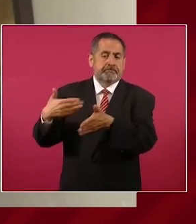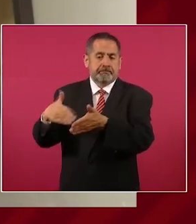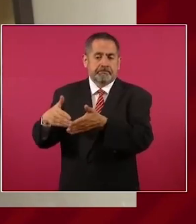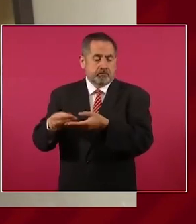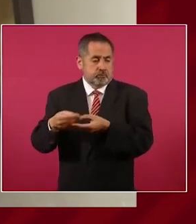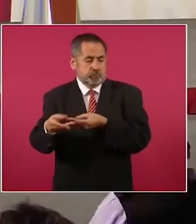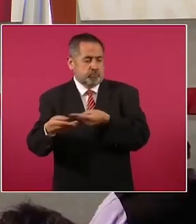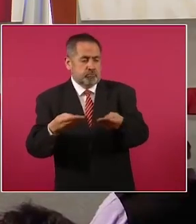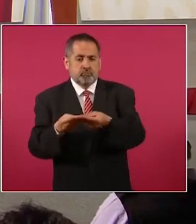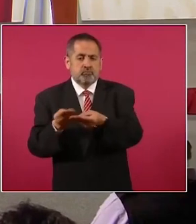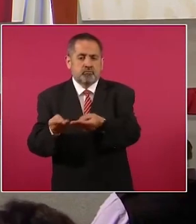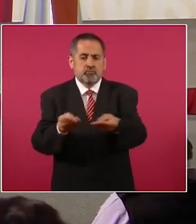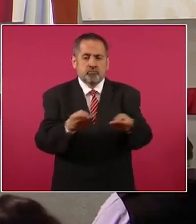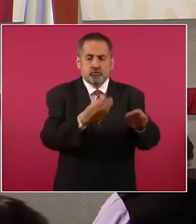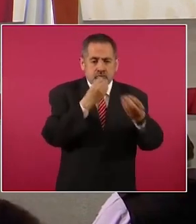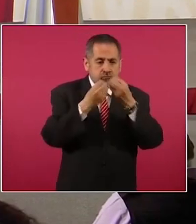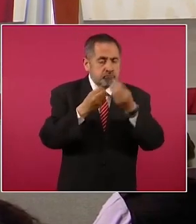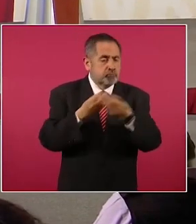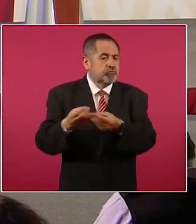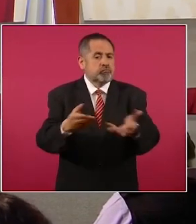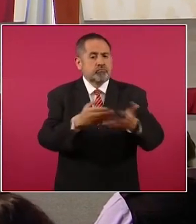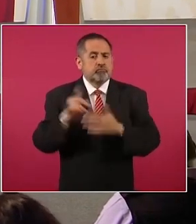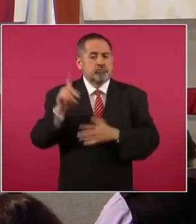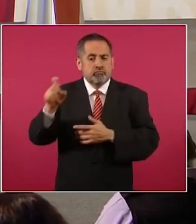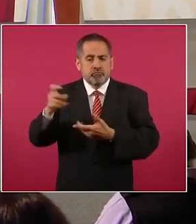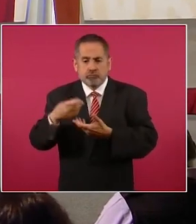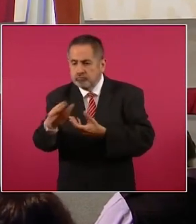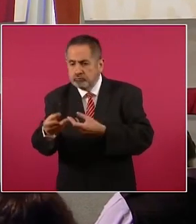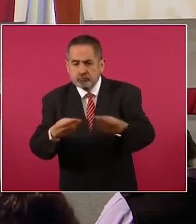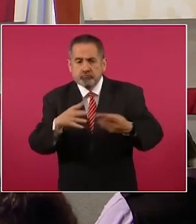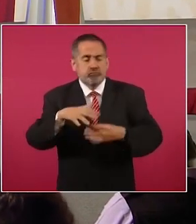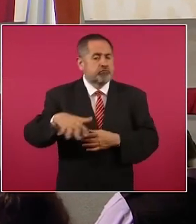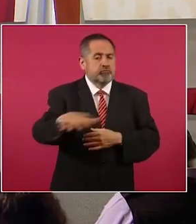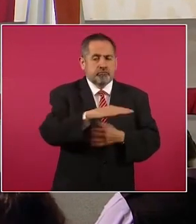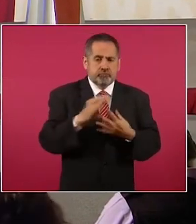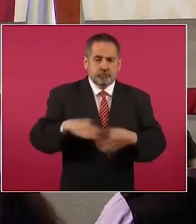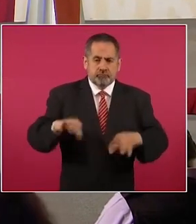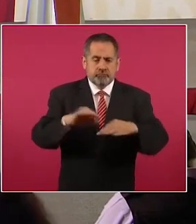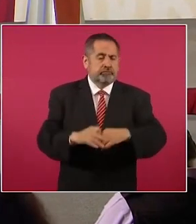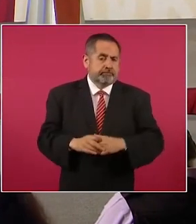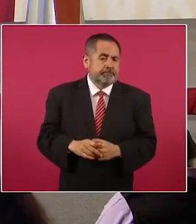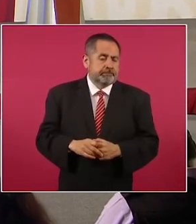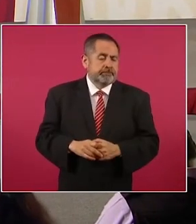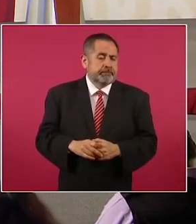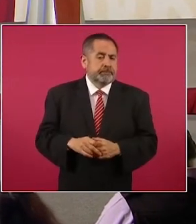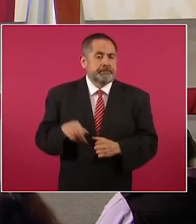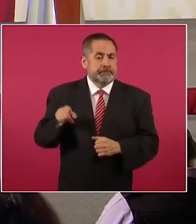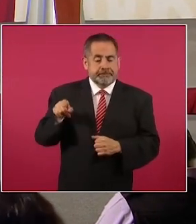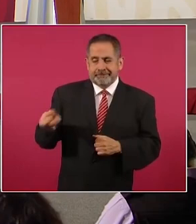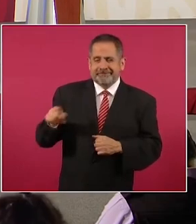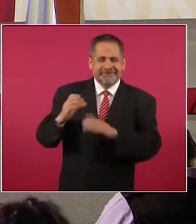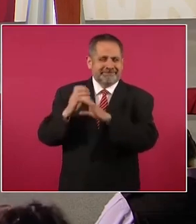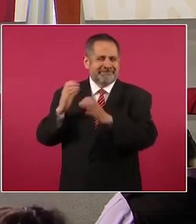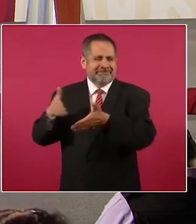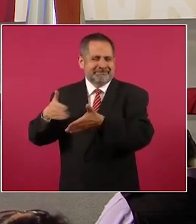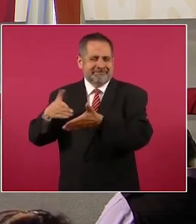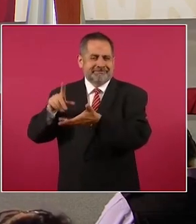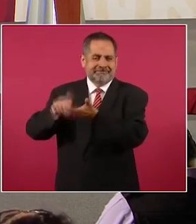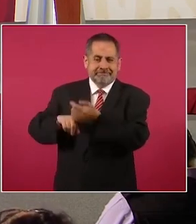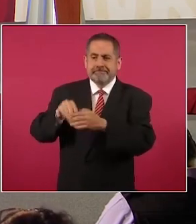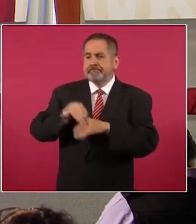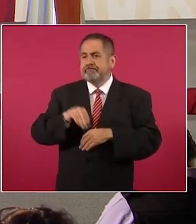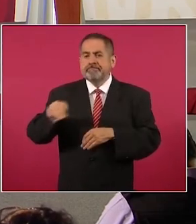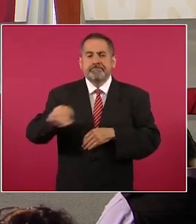la población y dar también el agua, que es tan importante. Aquí vamos a estar trabajando de una manera